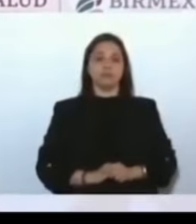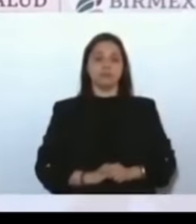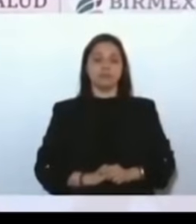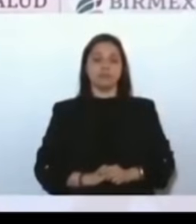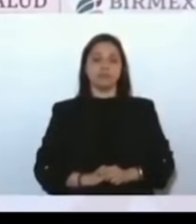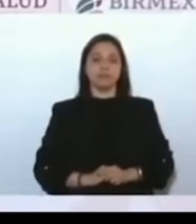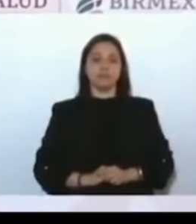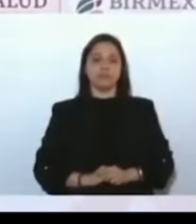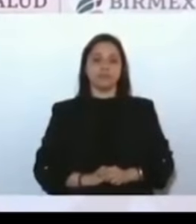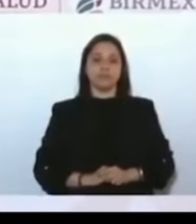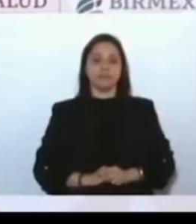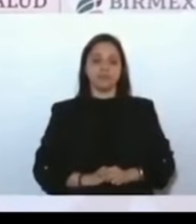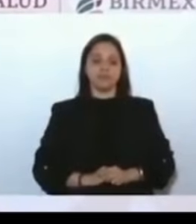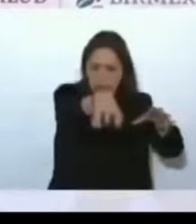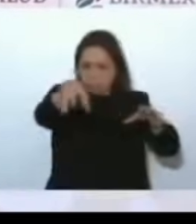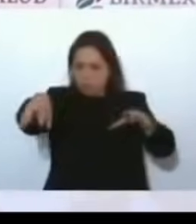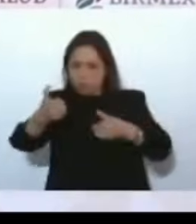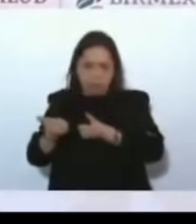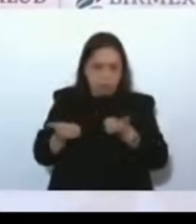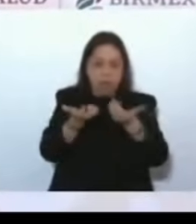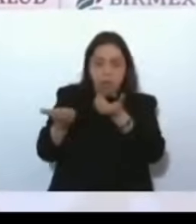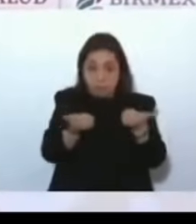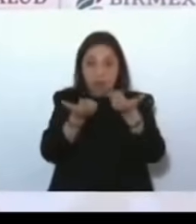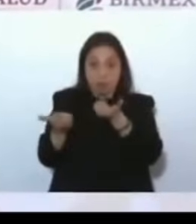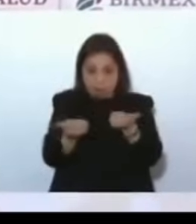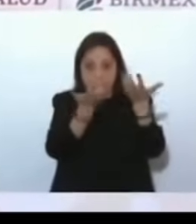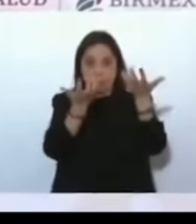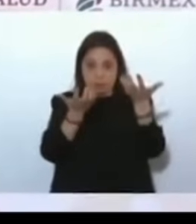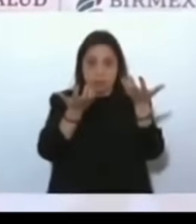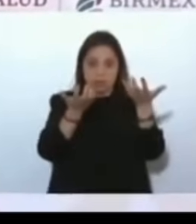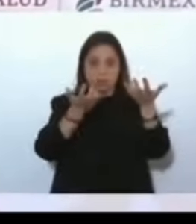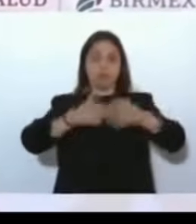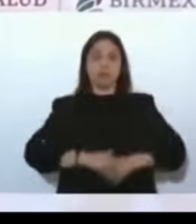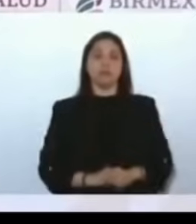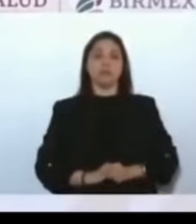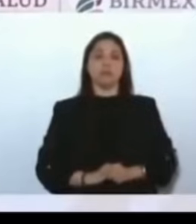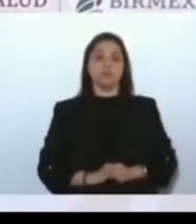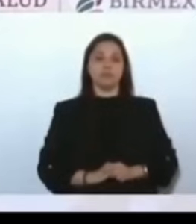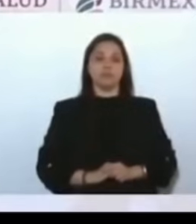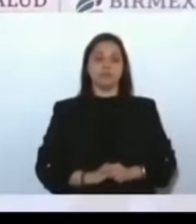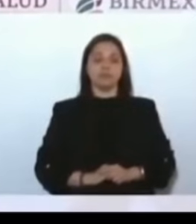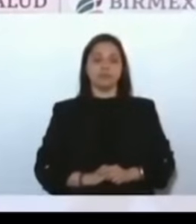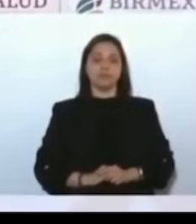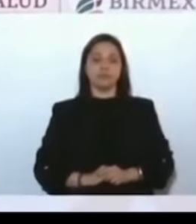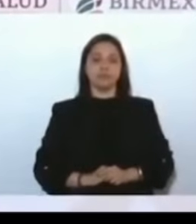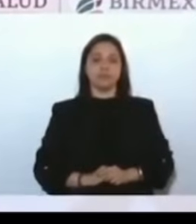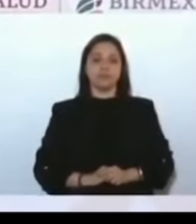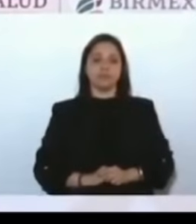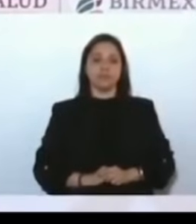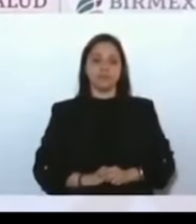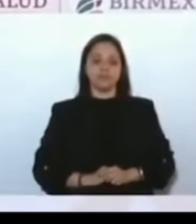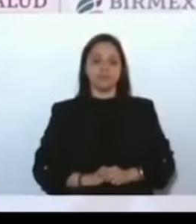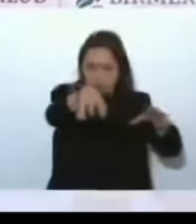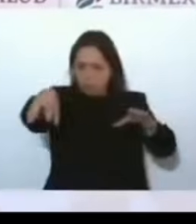lo que nunca le gritaban a un presidente. Antes a los presidentes de México les gritaban